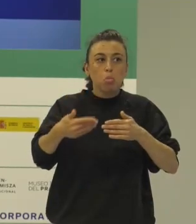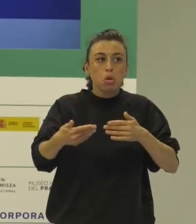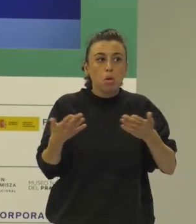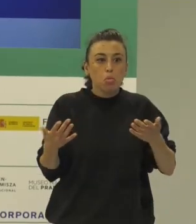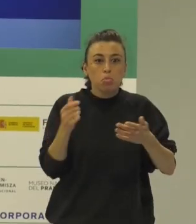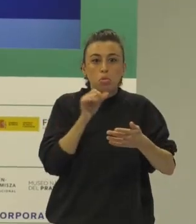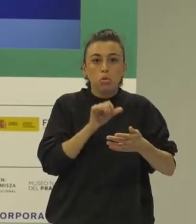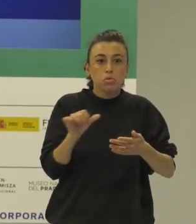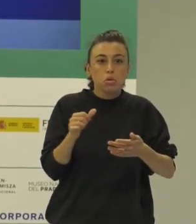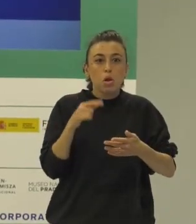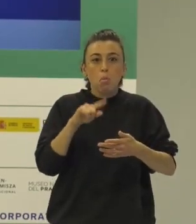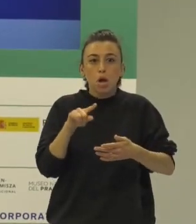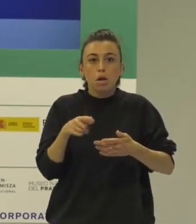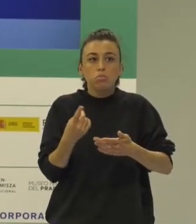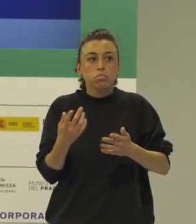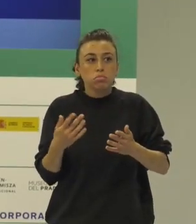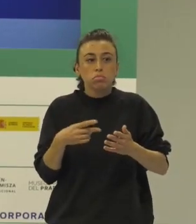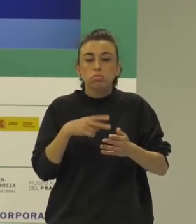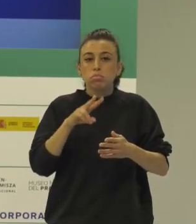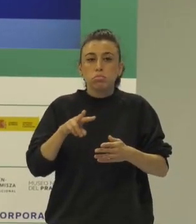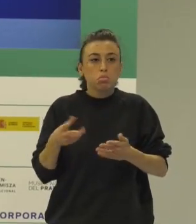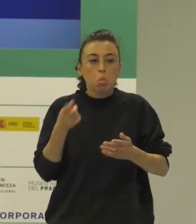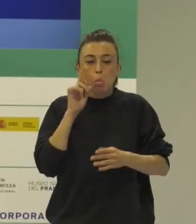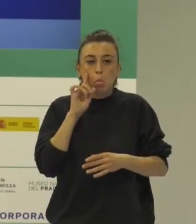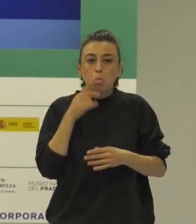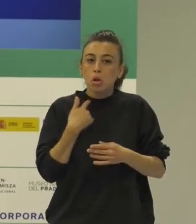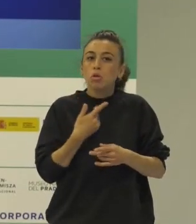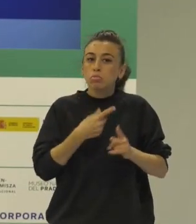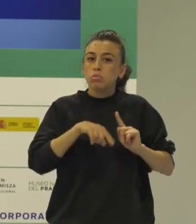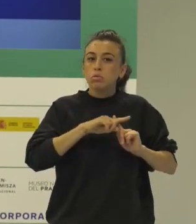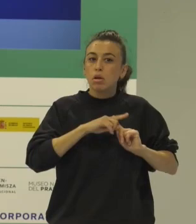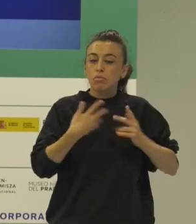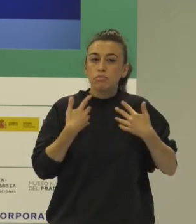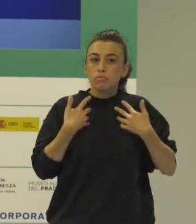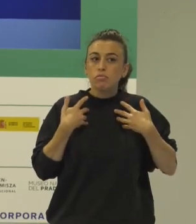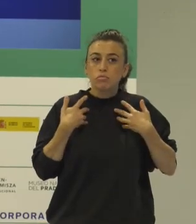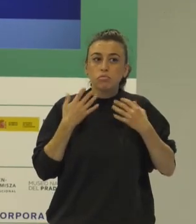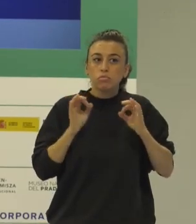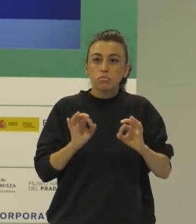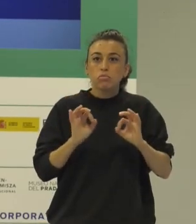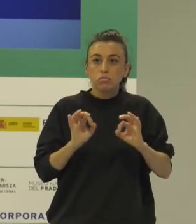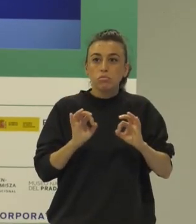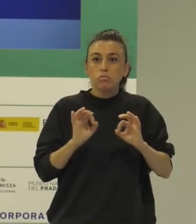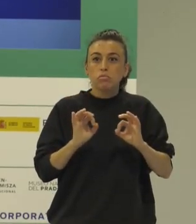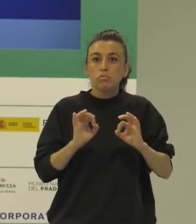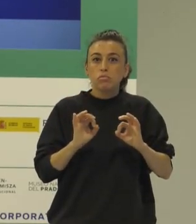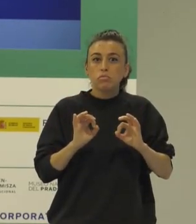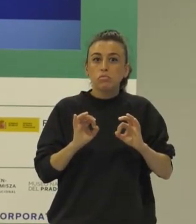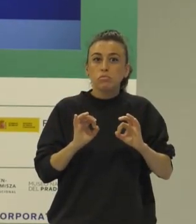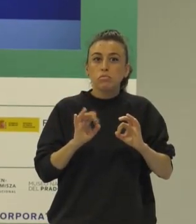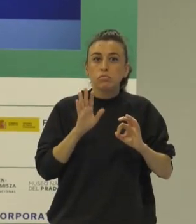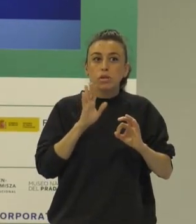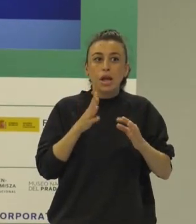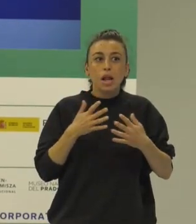Dios, o la verdad, mucho sacrificio, estoy aquí 4 años después con una redacción de 12 personas.